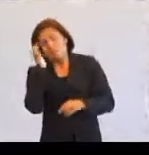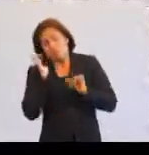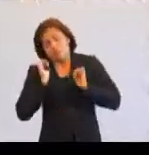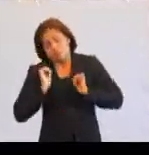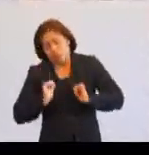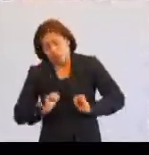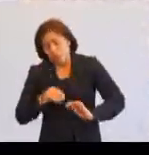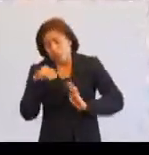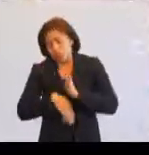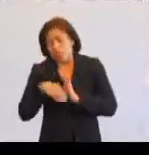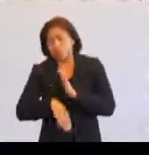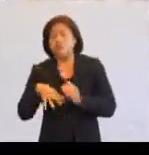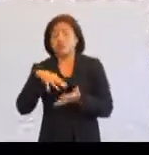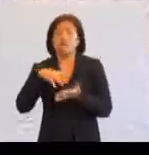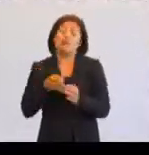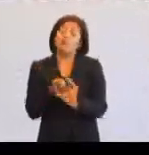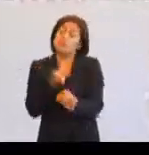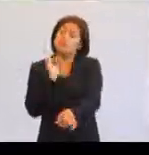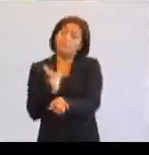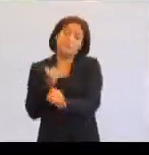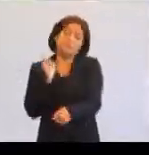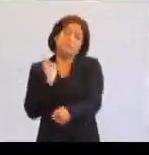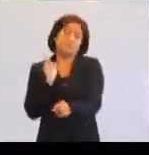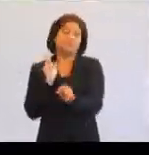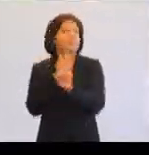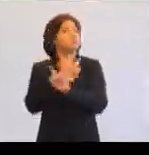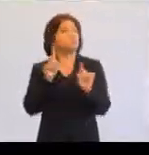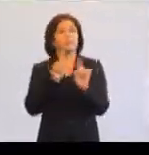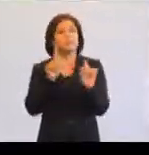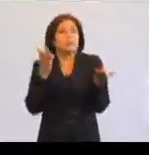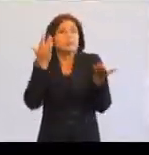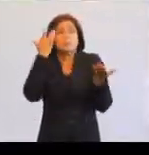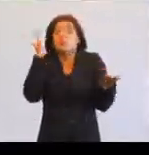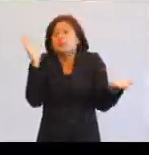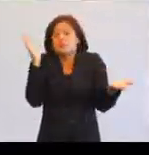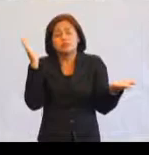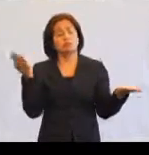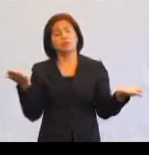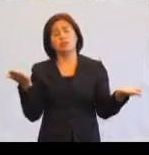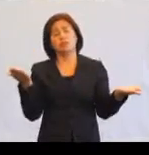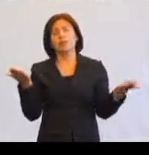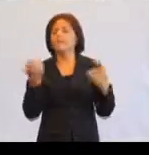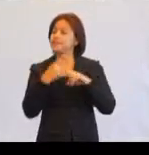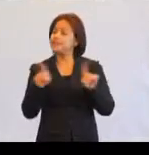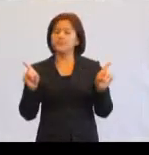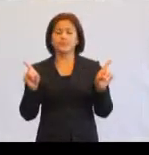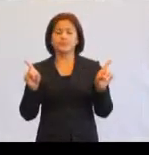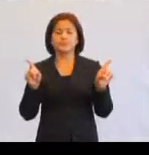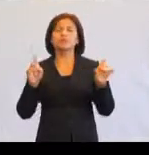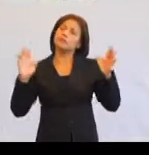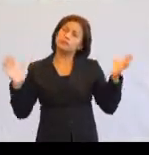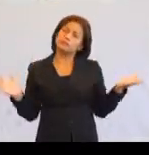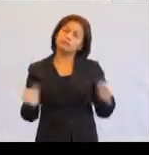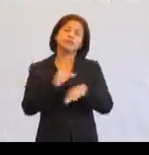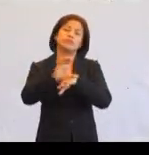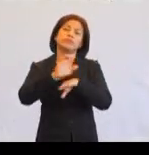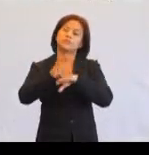que se han retirado de los estudios, no sé por qué,